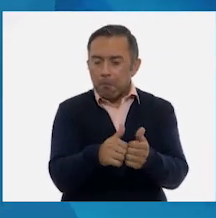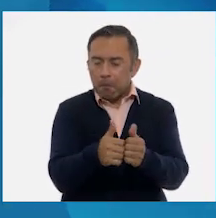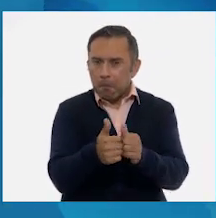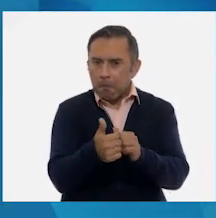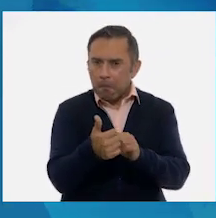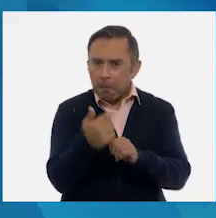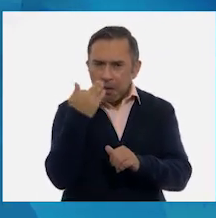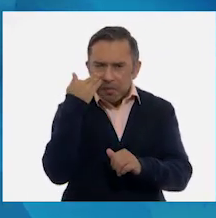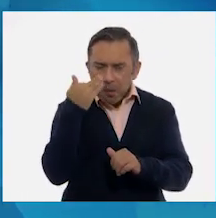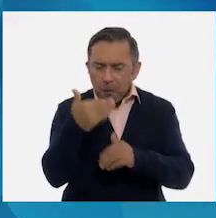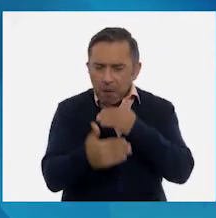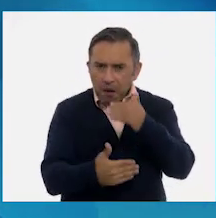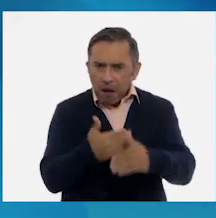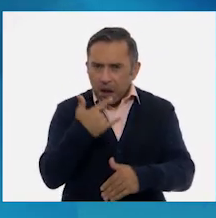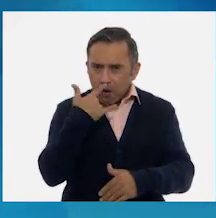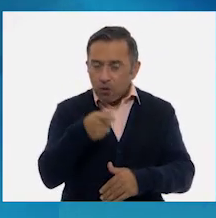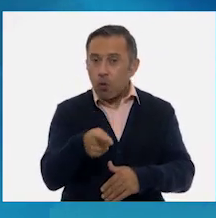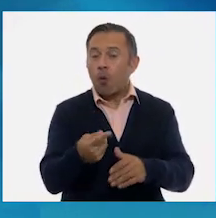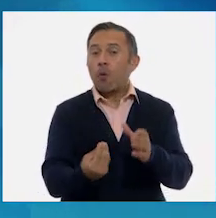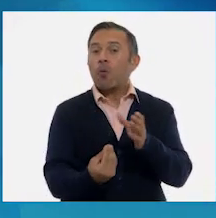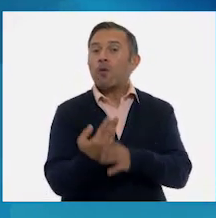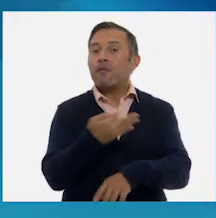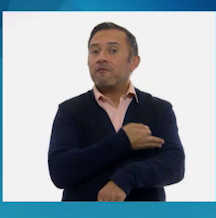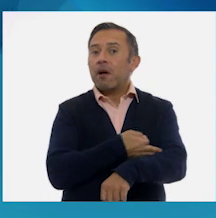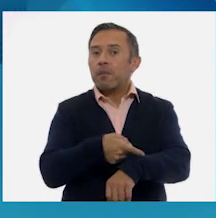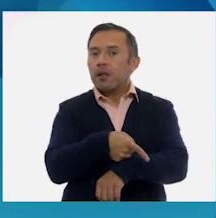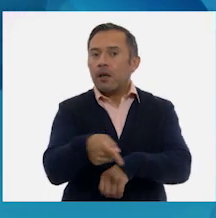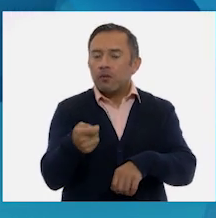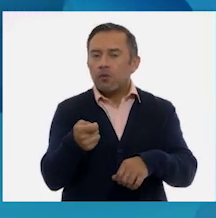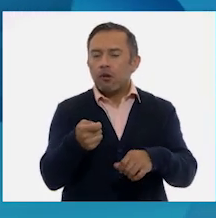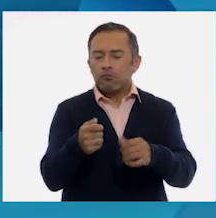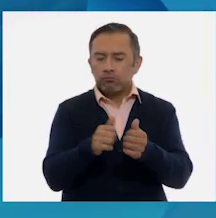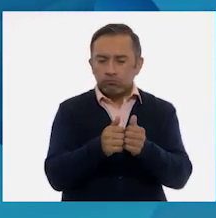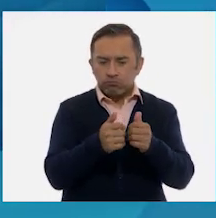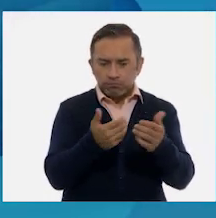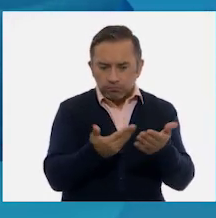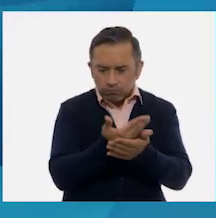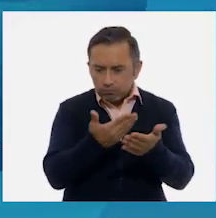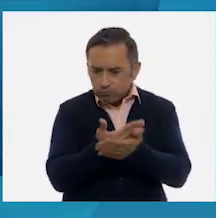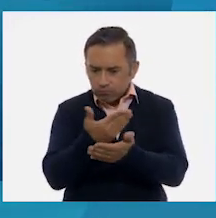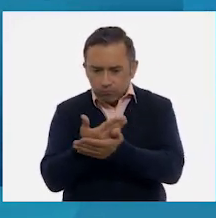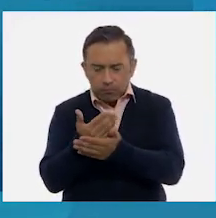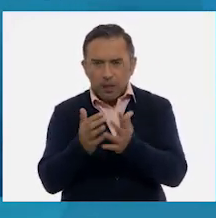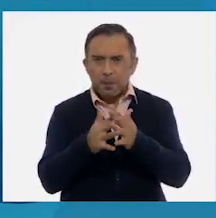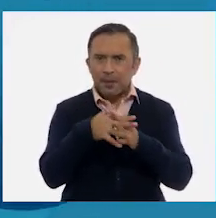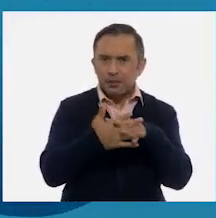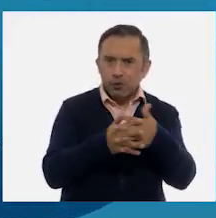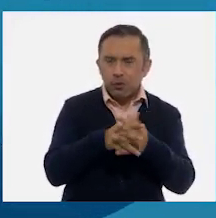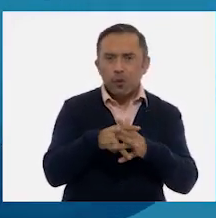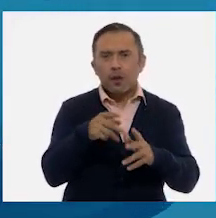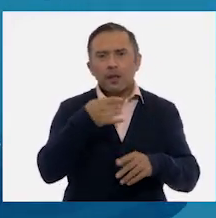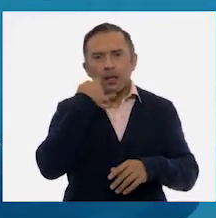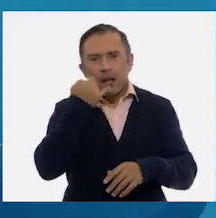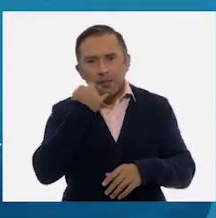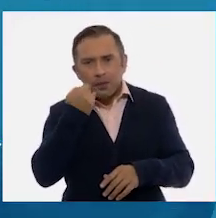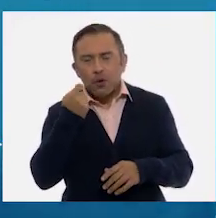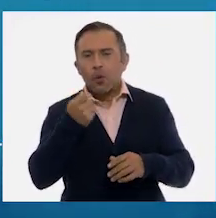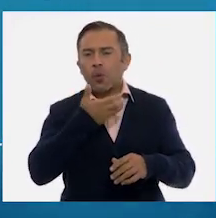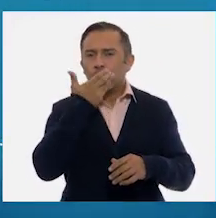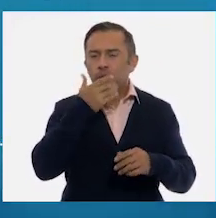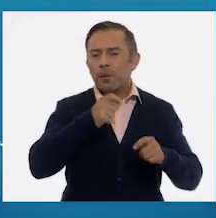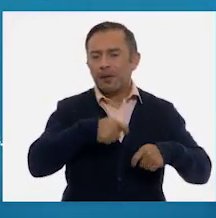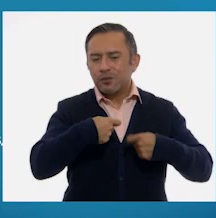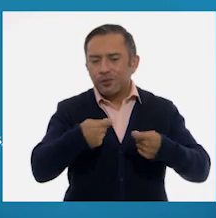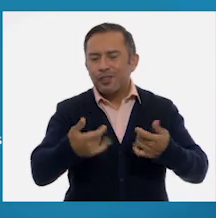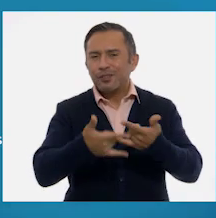las distintas familias de los nuevos pueblos se fueron juntando y mezclando, entre ellas sus formas de hablar, sus tradiciones e historias. Así